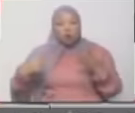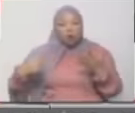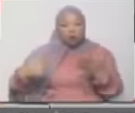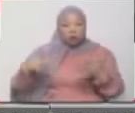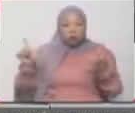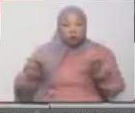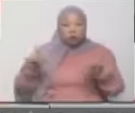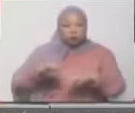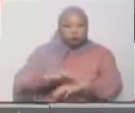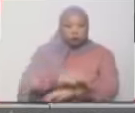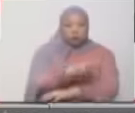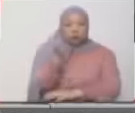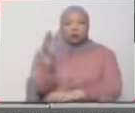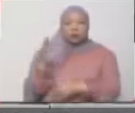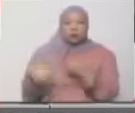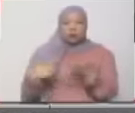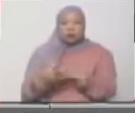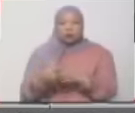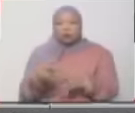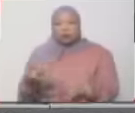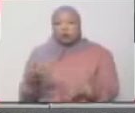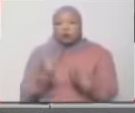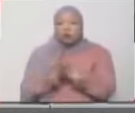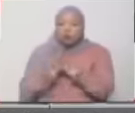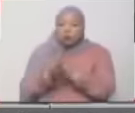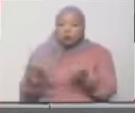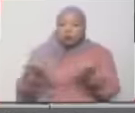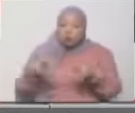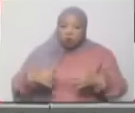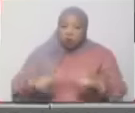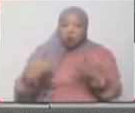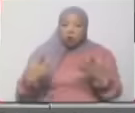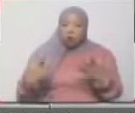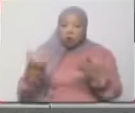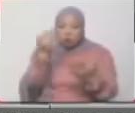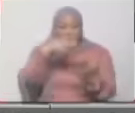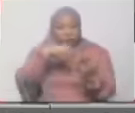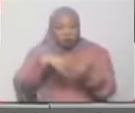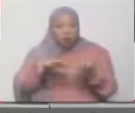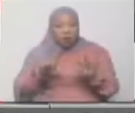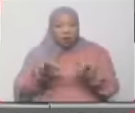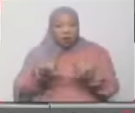televisión. Ahora se le puede decir, mi hija, no deja a tu hijo 8 horas frente a la laptop.